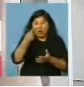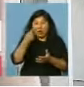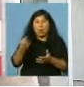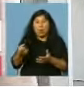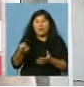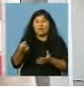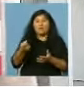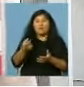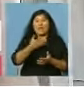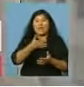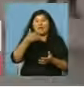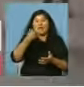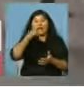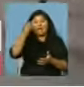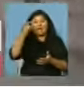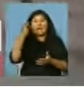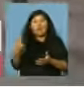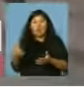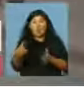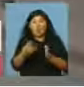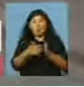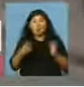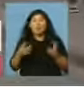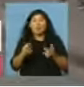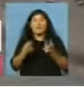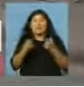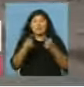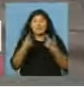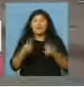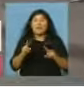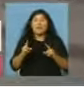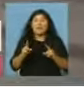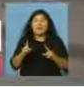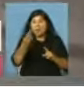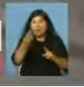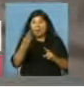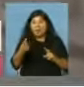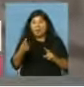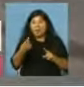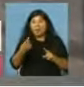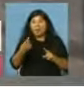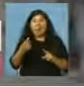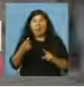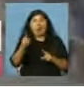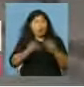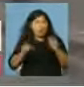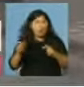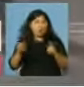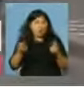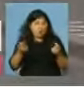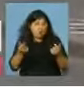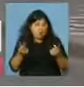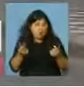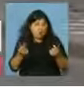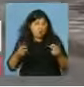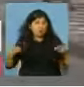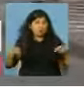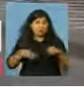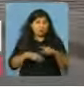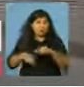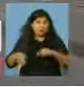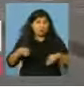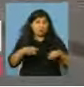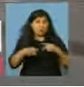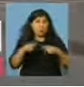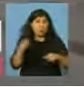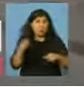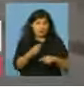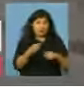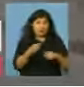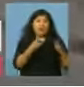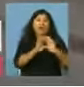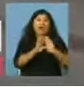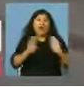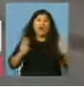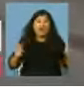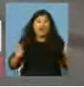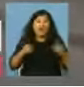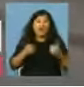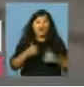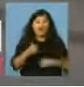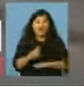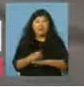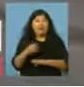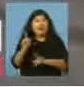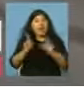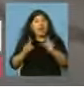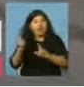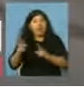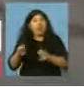poca circulación de gente, por lo menos nos permite generar recursos para abonar lo primordial hoy en día, que es el